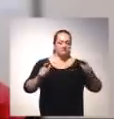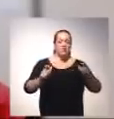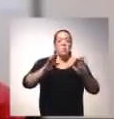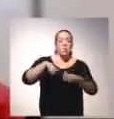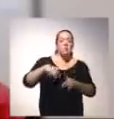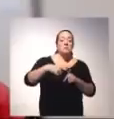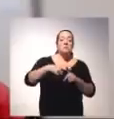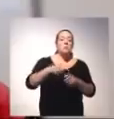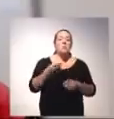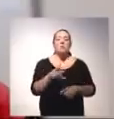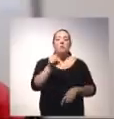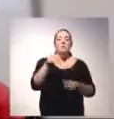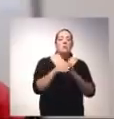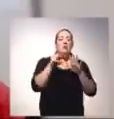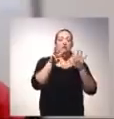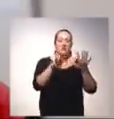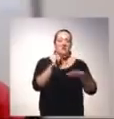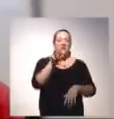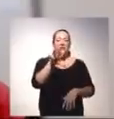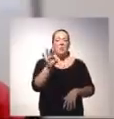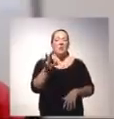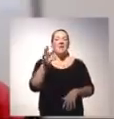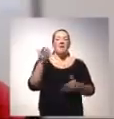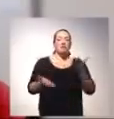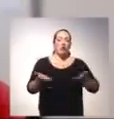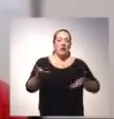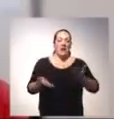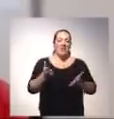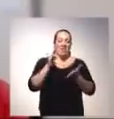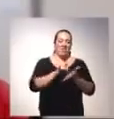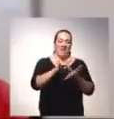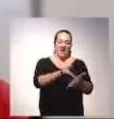medida da un valor de 1.850 toneladas diarias.